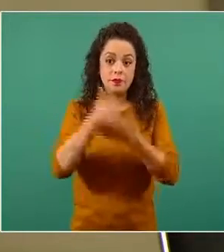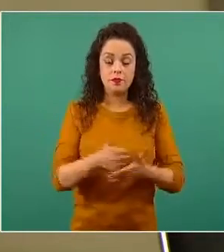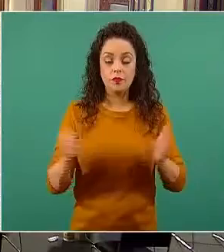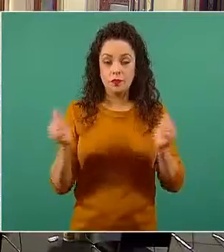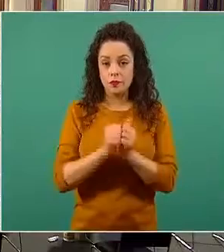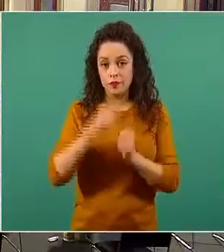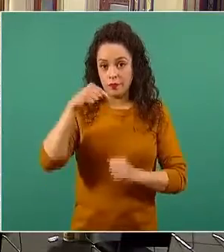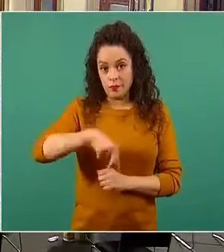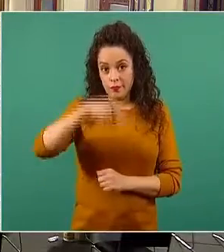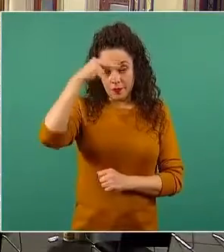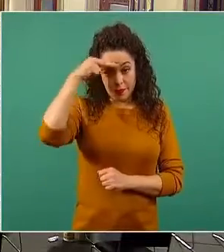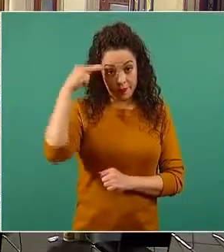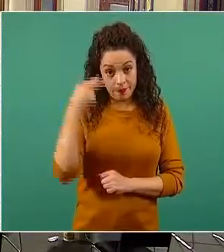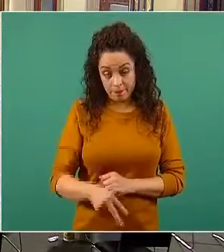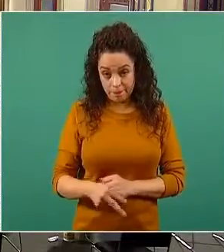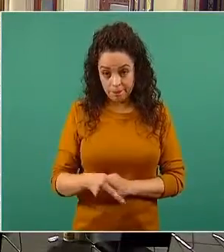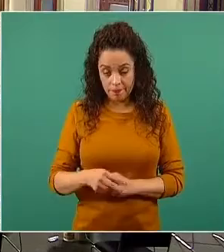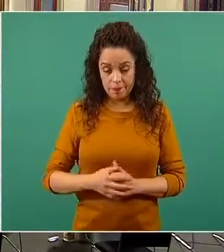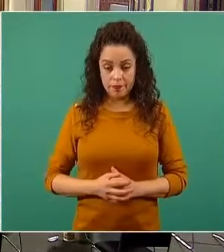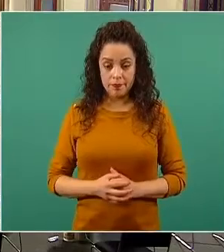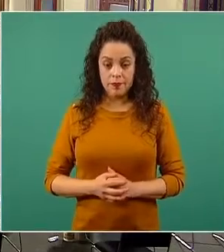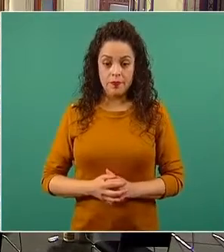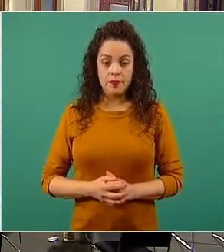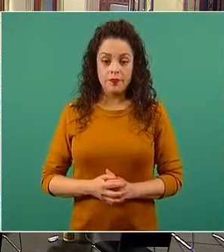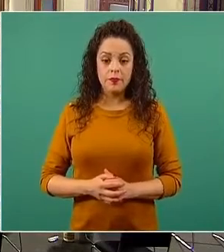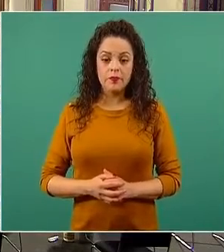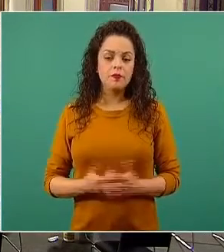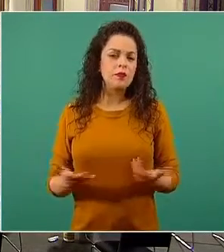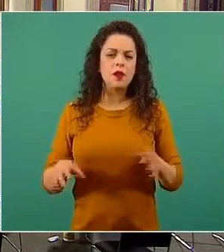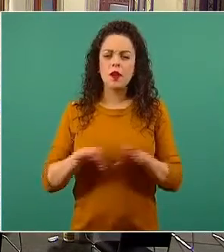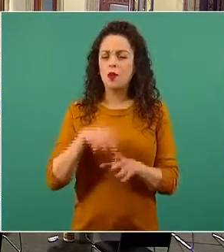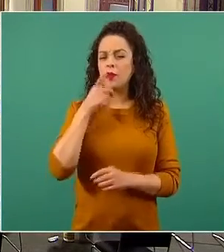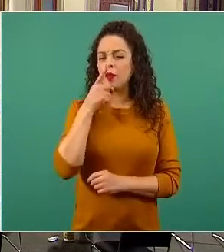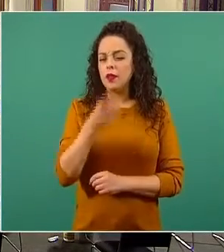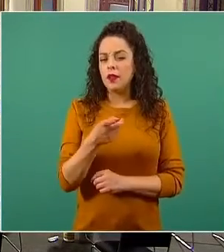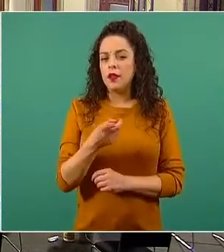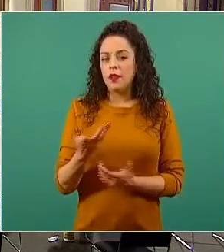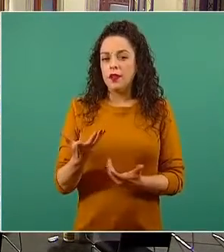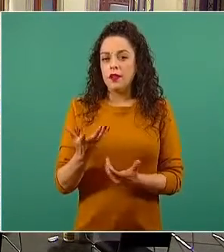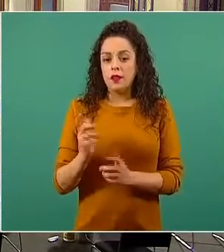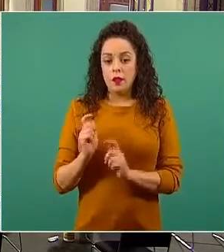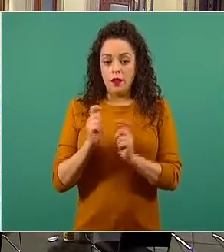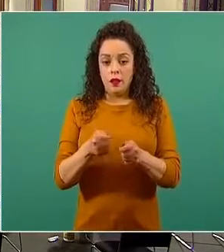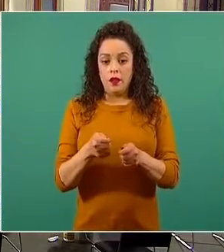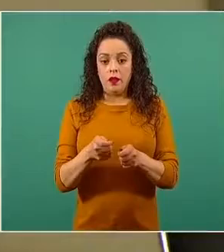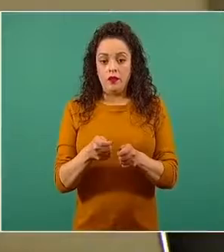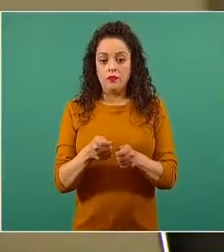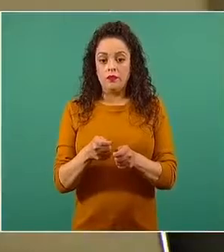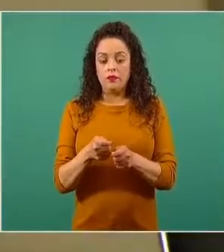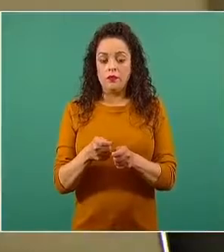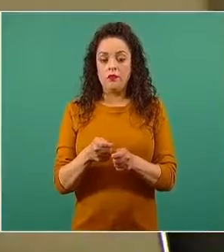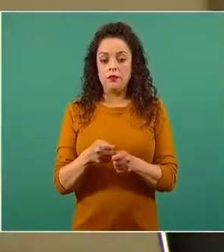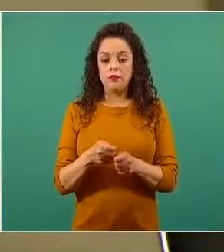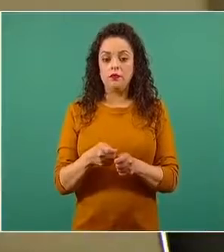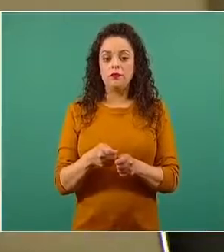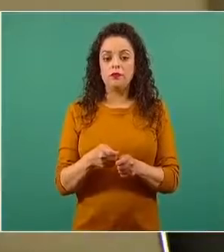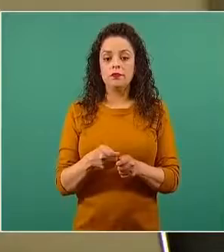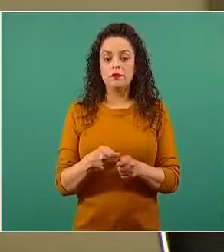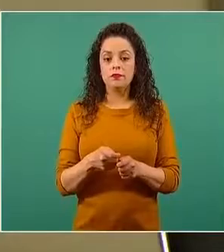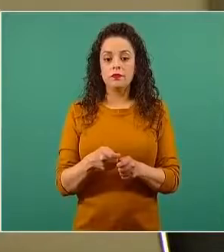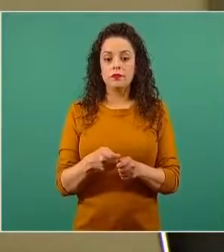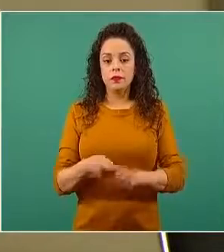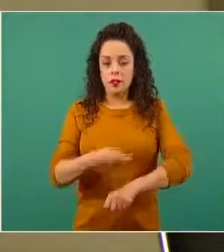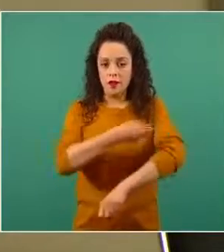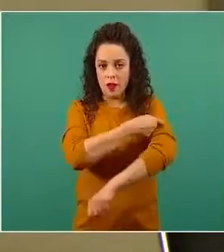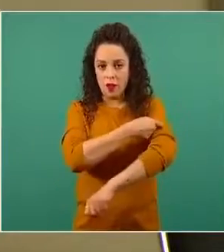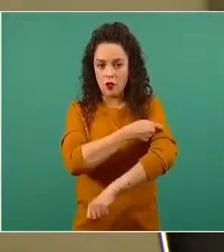México, tanto en, digamos, dando dosis de vacunas, material médico, pero también a